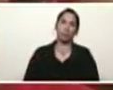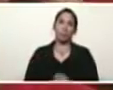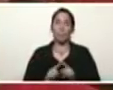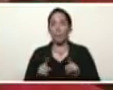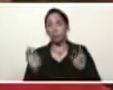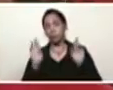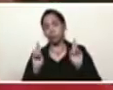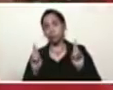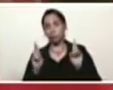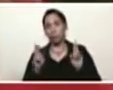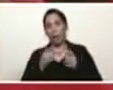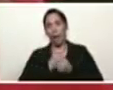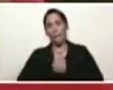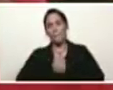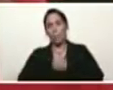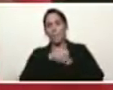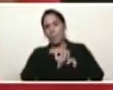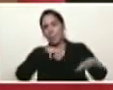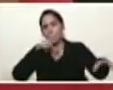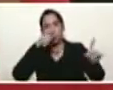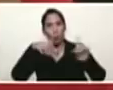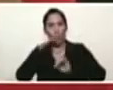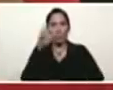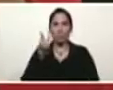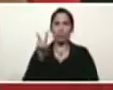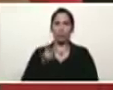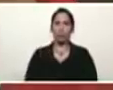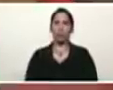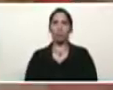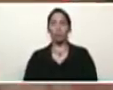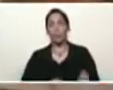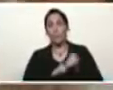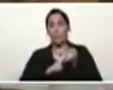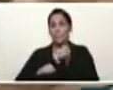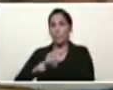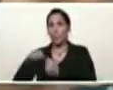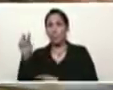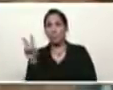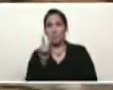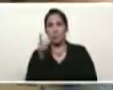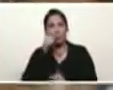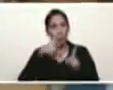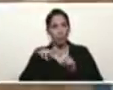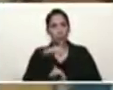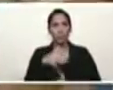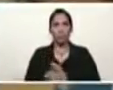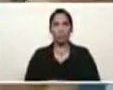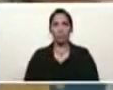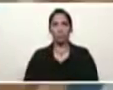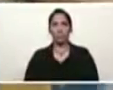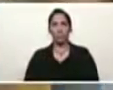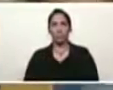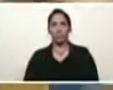Afortunadamente tengo el amor de la mayoría del pueblo de Venezuela y el apoyo del pueblo de Venezuela.